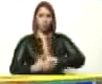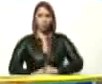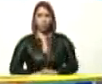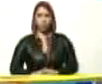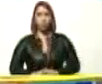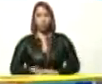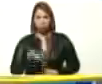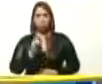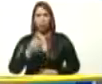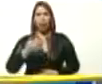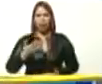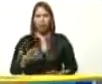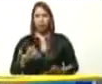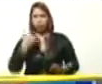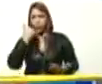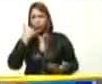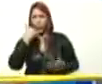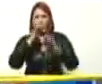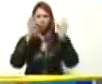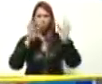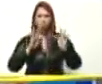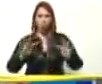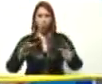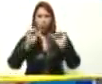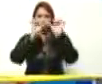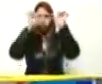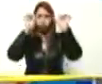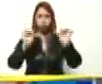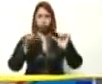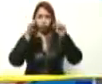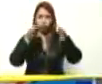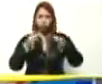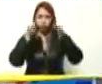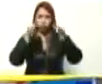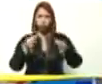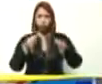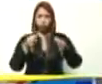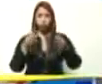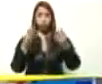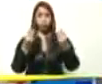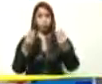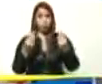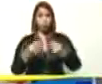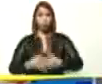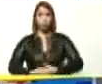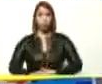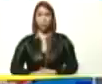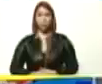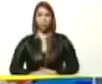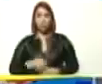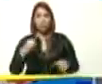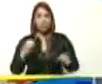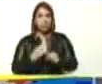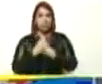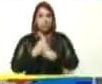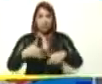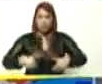alcance de manera sistemática y de manera permanente así que es mucho trabajo